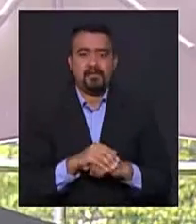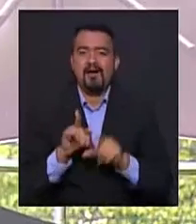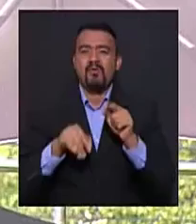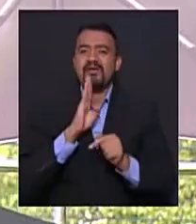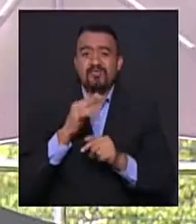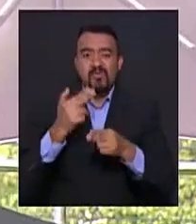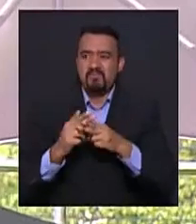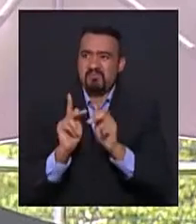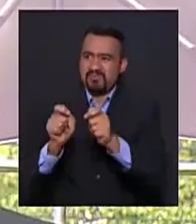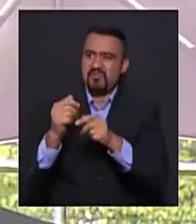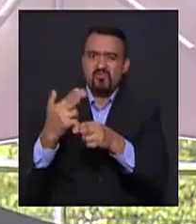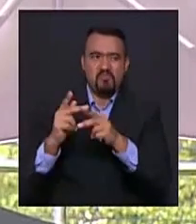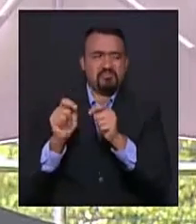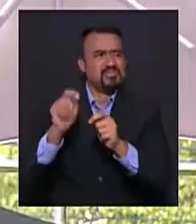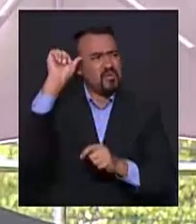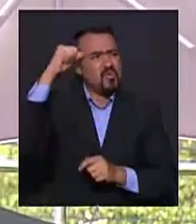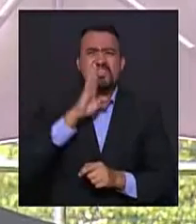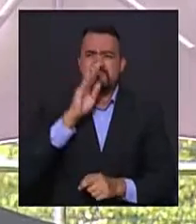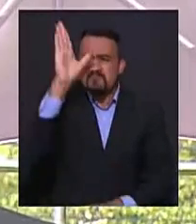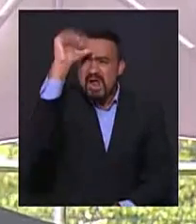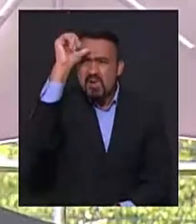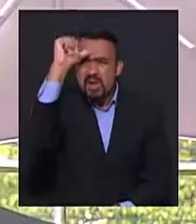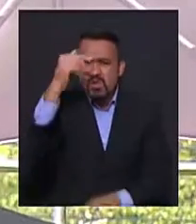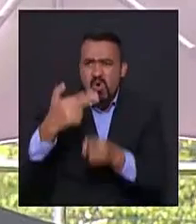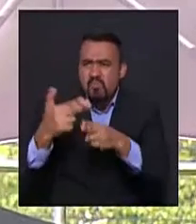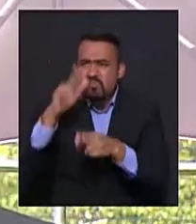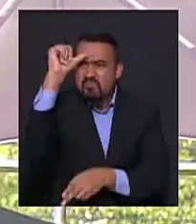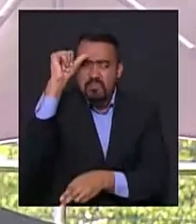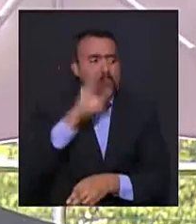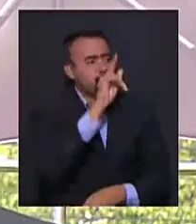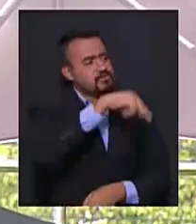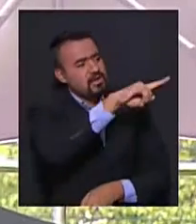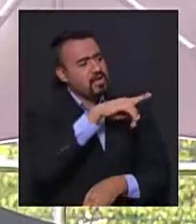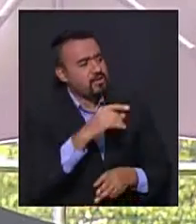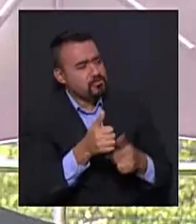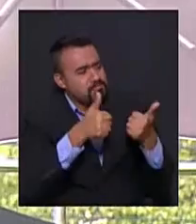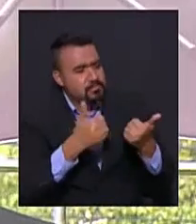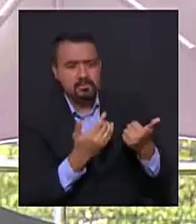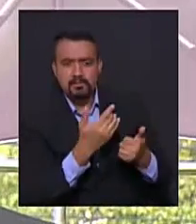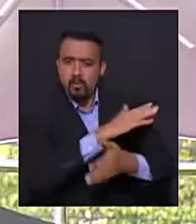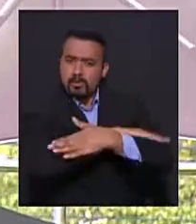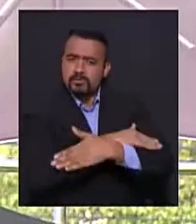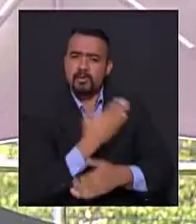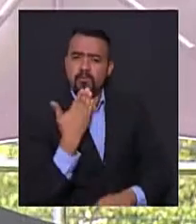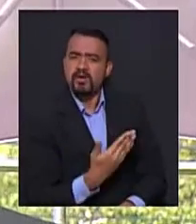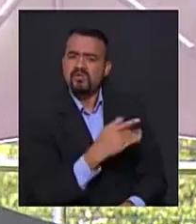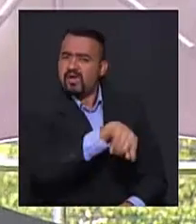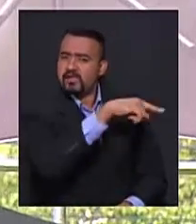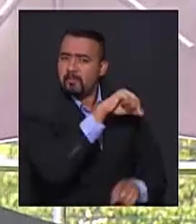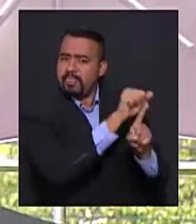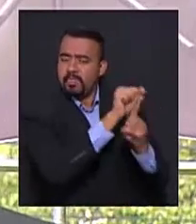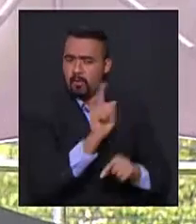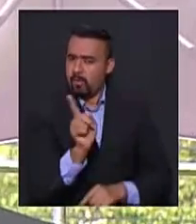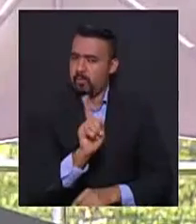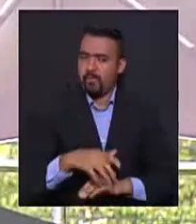alias de los verdugos que los nombres de las víctimas. Se ha escrito, estudiado y